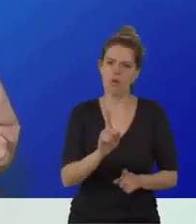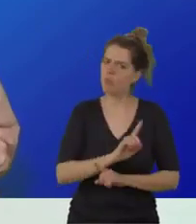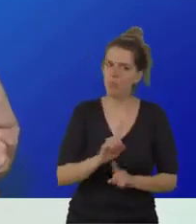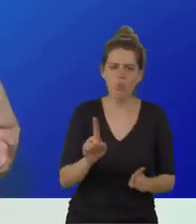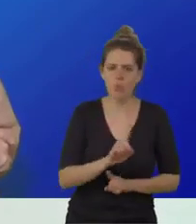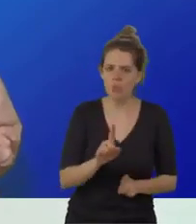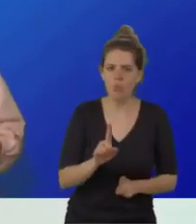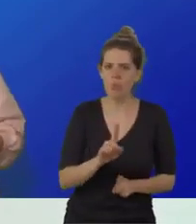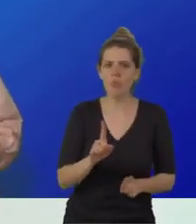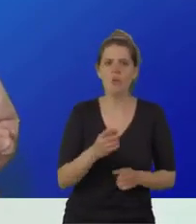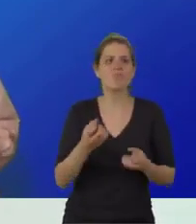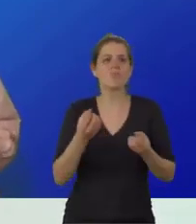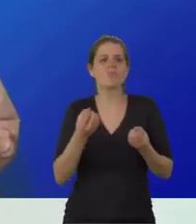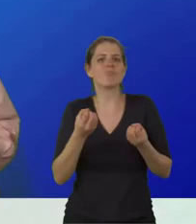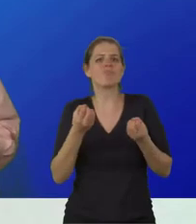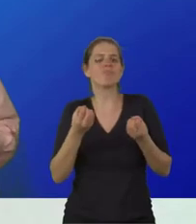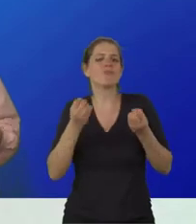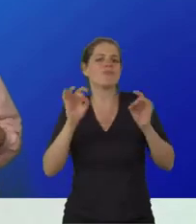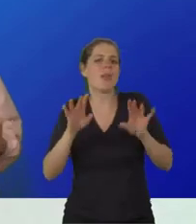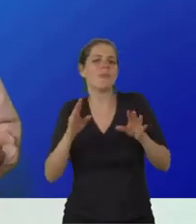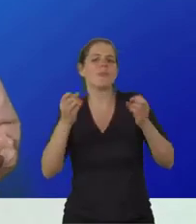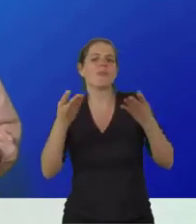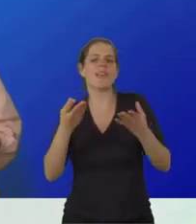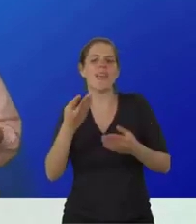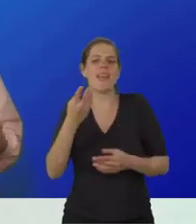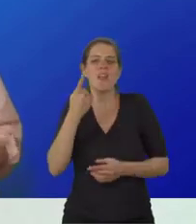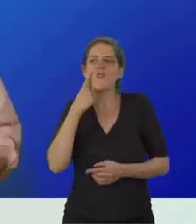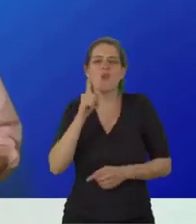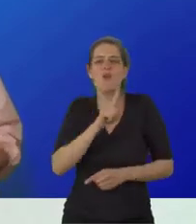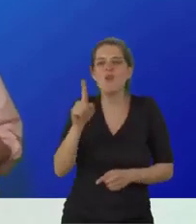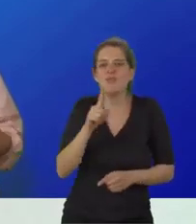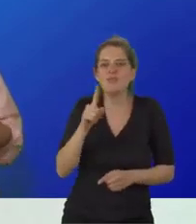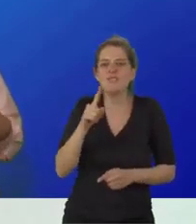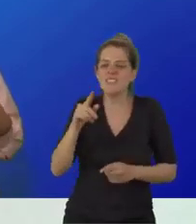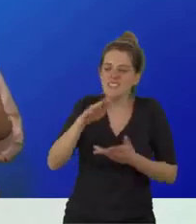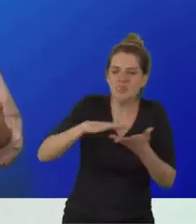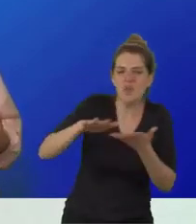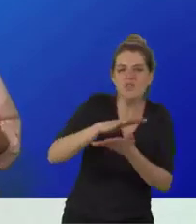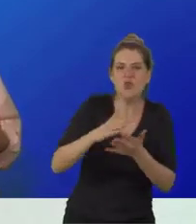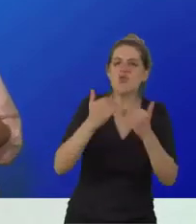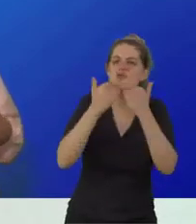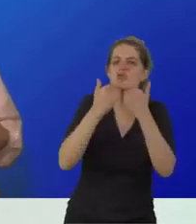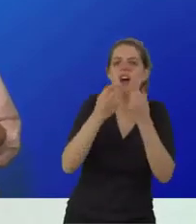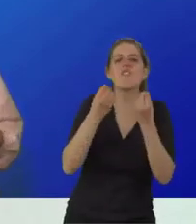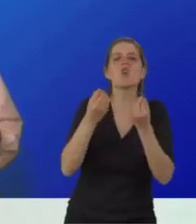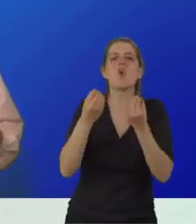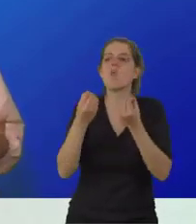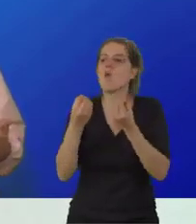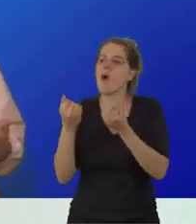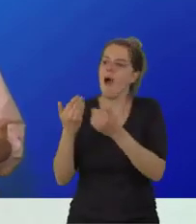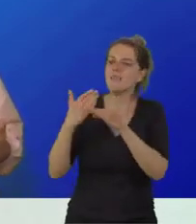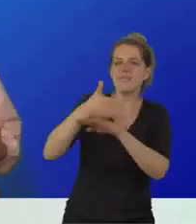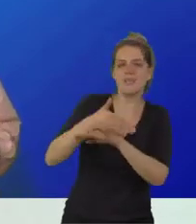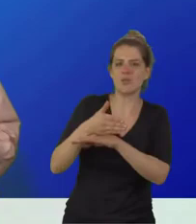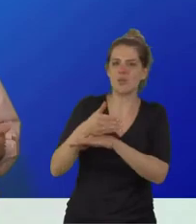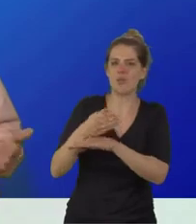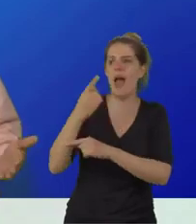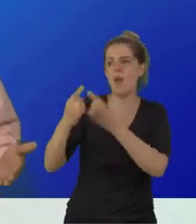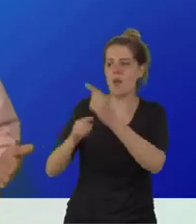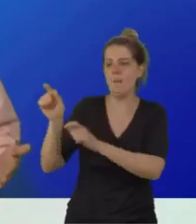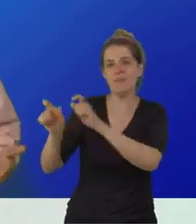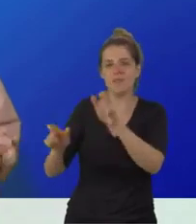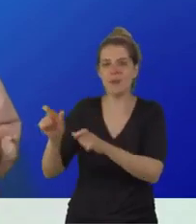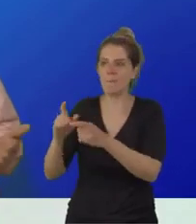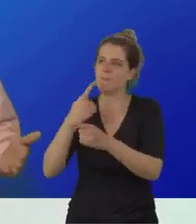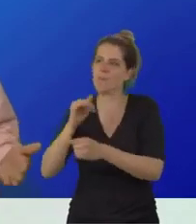manera voluntaria, sino que lo hace porque desconoce el contexto y porque desconoce cómo darle acceso a